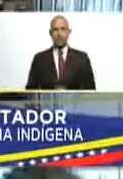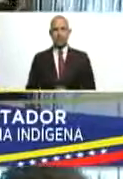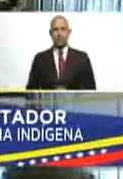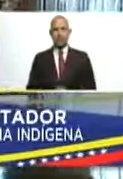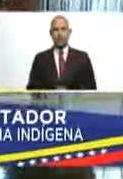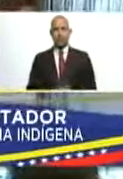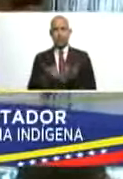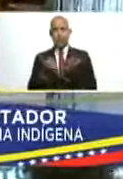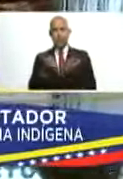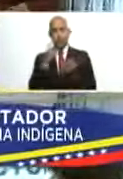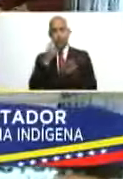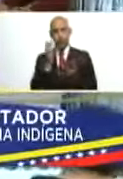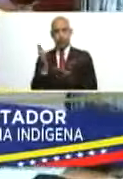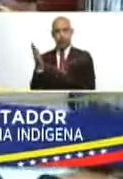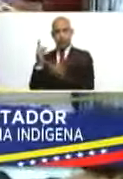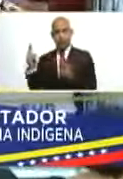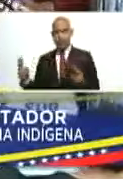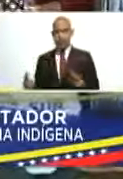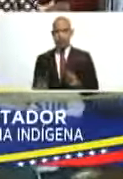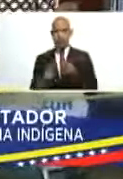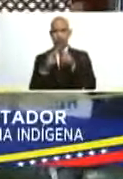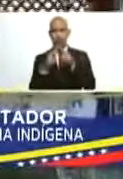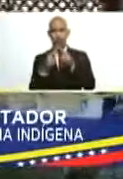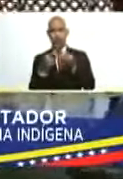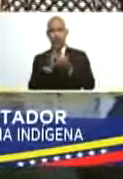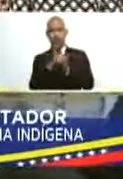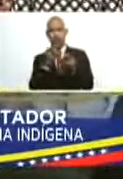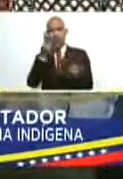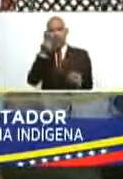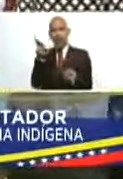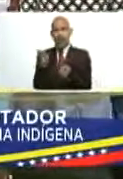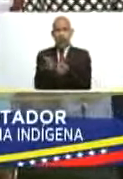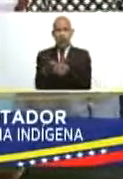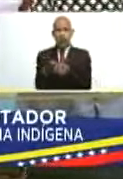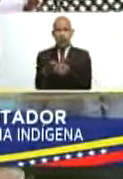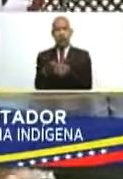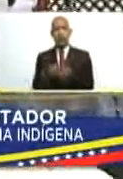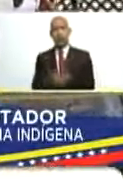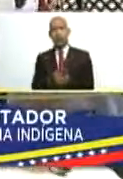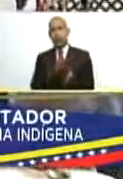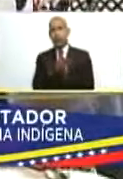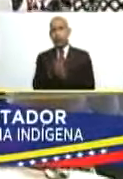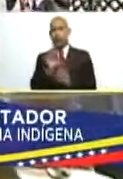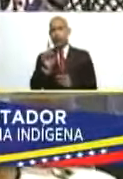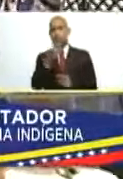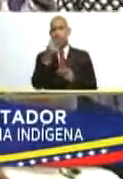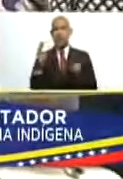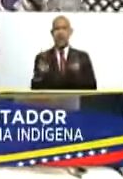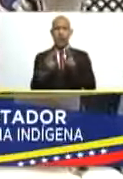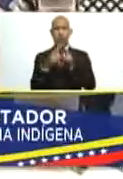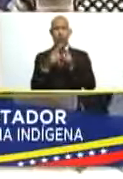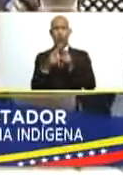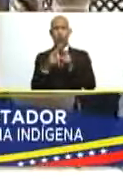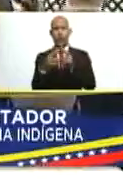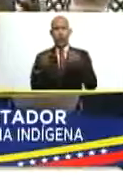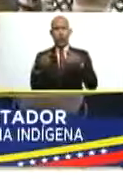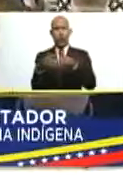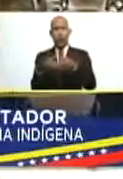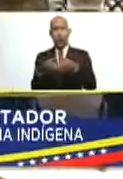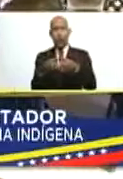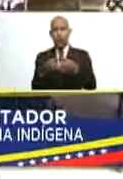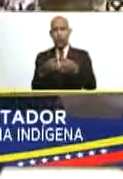Presenciamos justamente este encuentro, las conclusiones, los resultados de este primer encuentro insurgente por